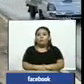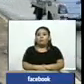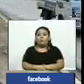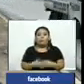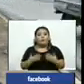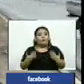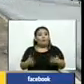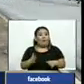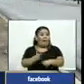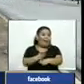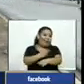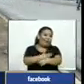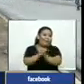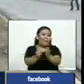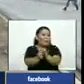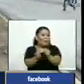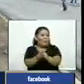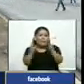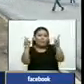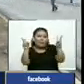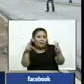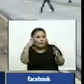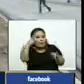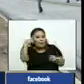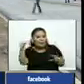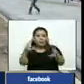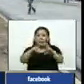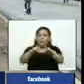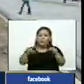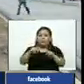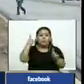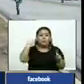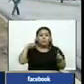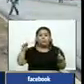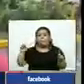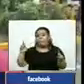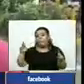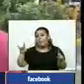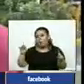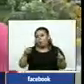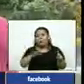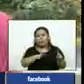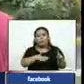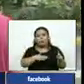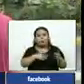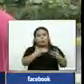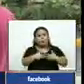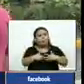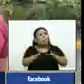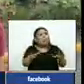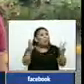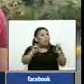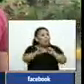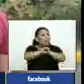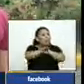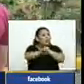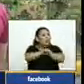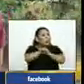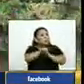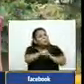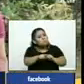Antes que estallara el conflicto sociopolítico en Nicaragua, Marlon Fonseca tenía una pequeña empresa de publicidad donde le